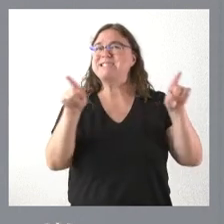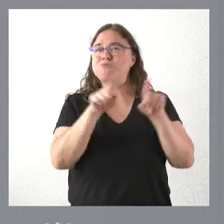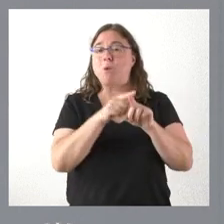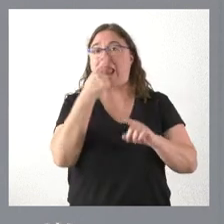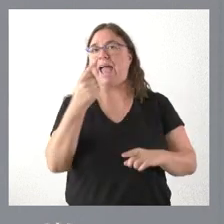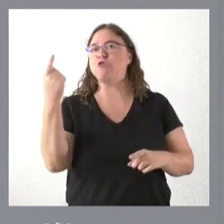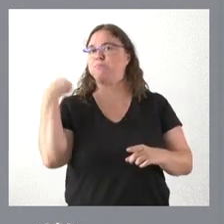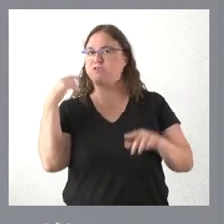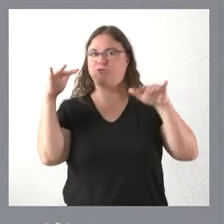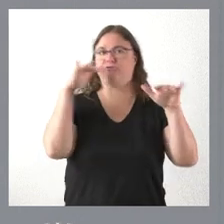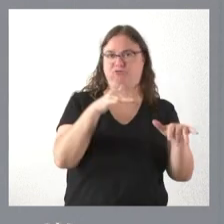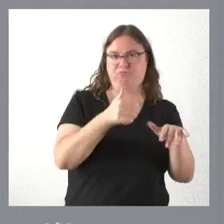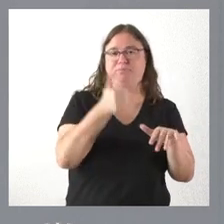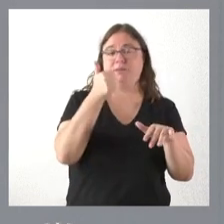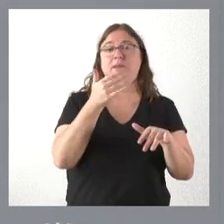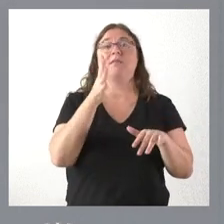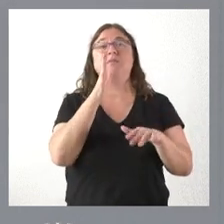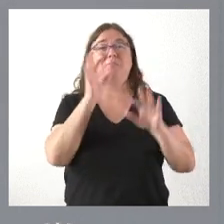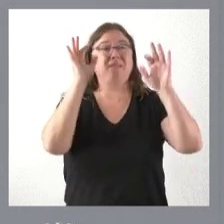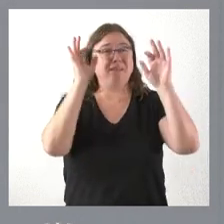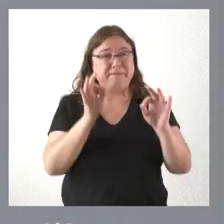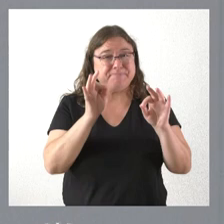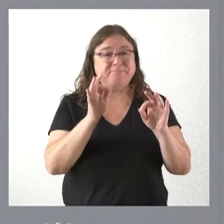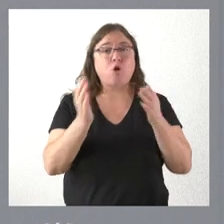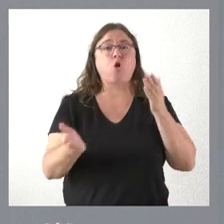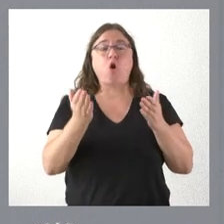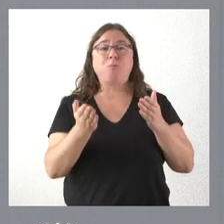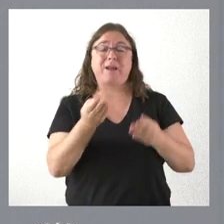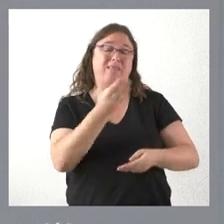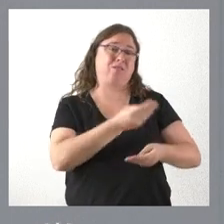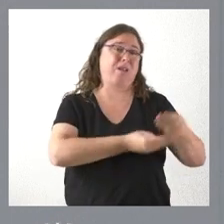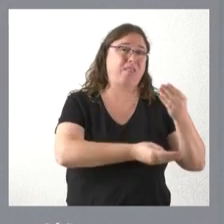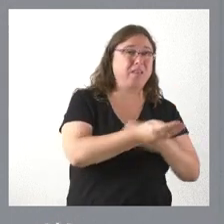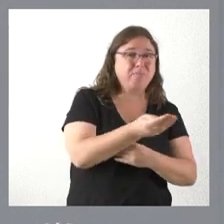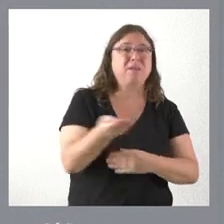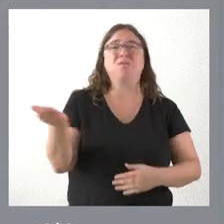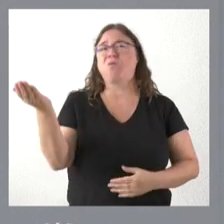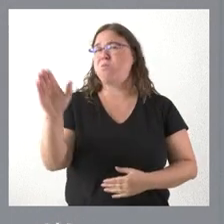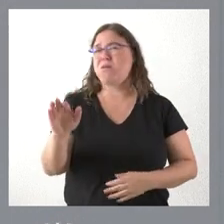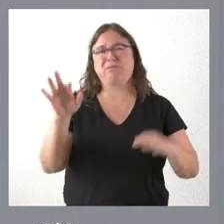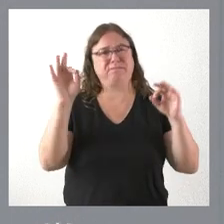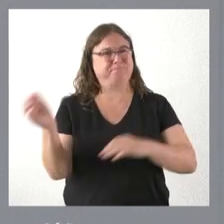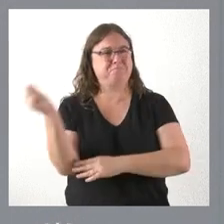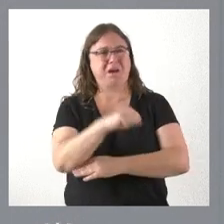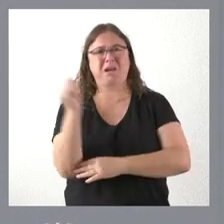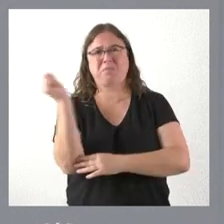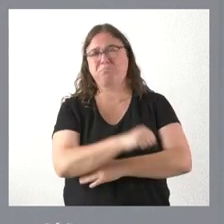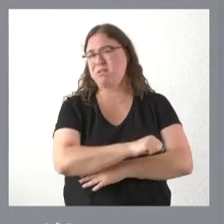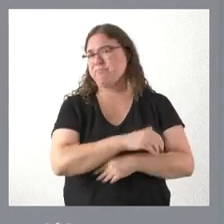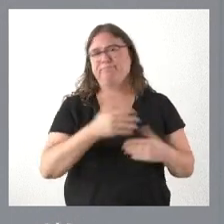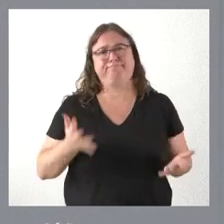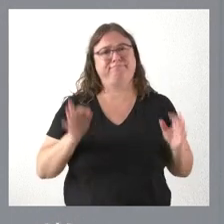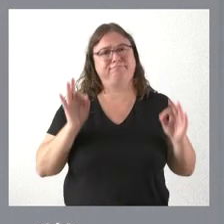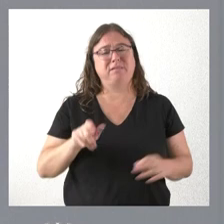anterior sin embargo el saldo vegetativo sigue siendo claramente negativo en nuestra comunidad pues fallecen